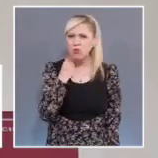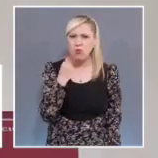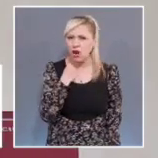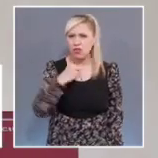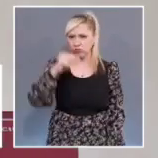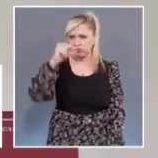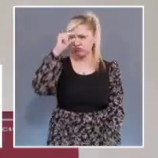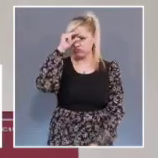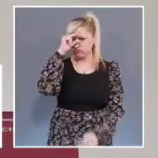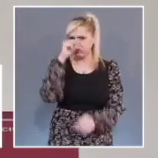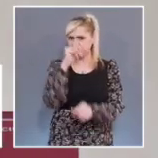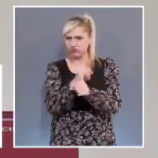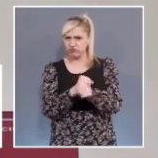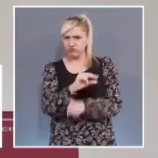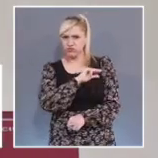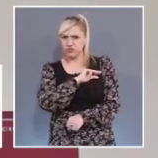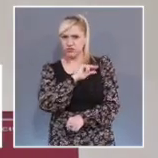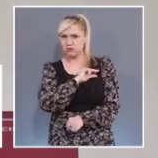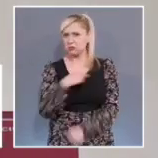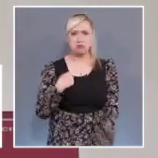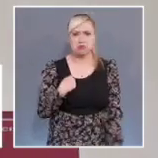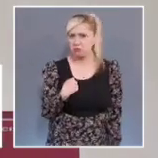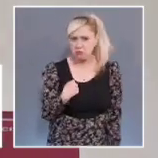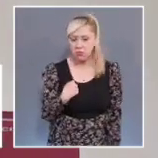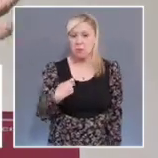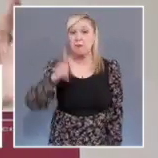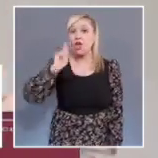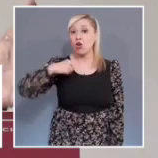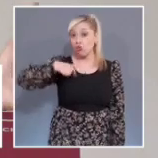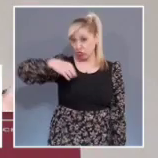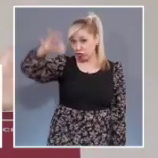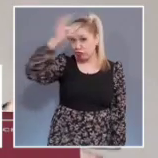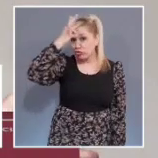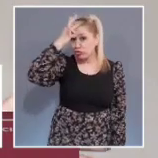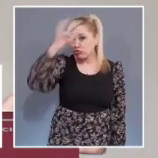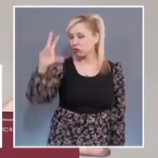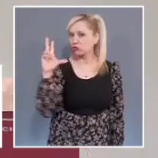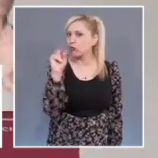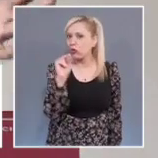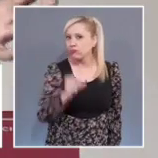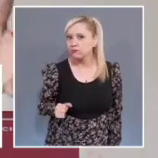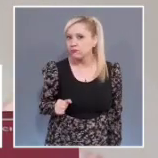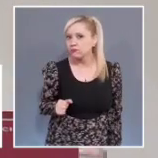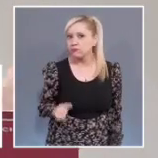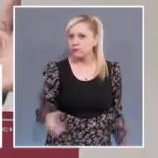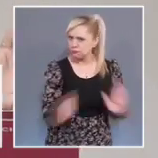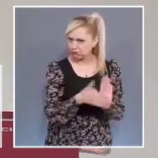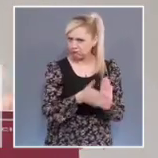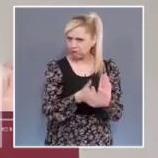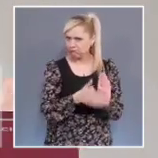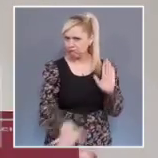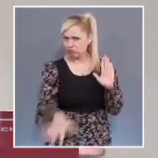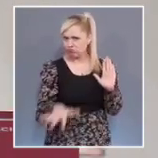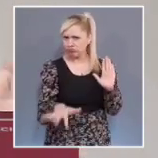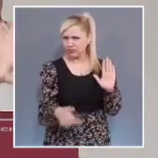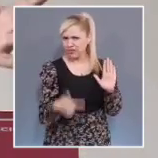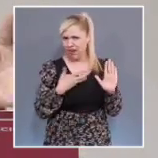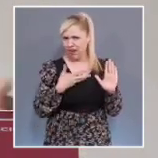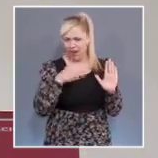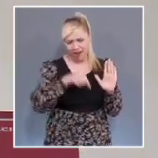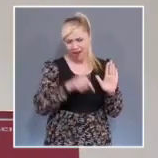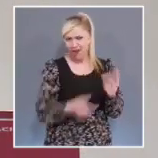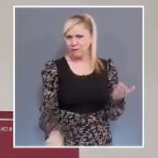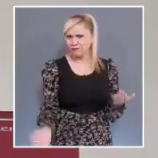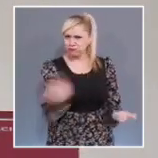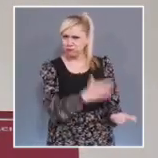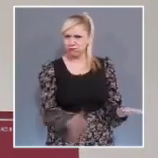tontos, ¿sí? Las evidencias están precisamente en el expediente que obra hoy en la